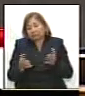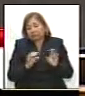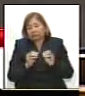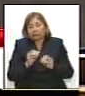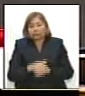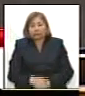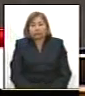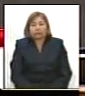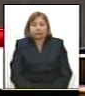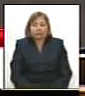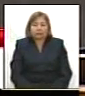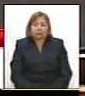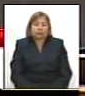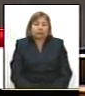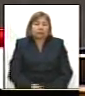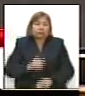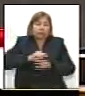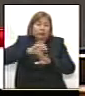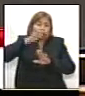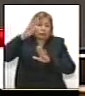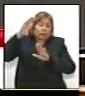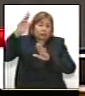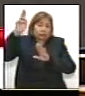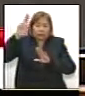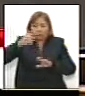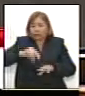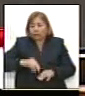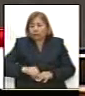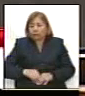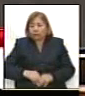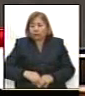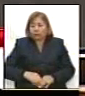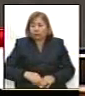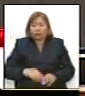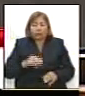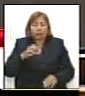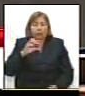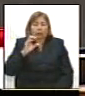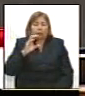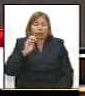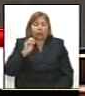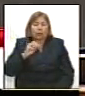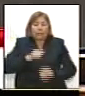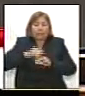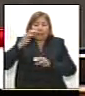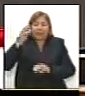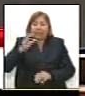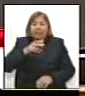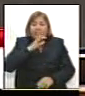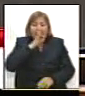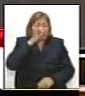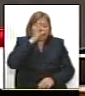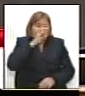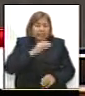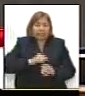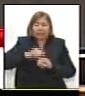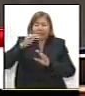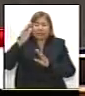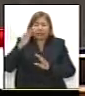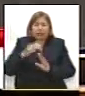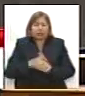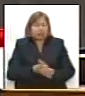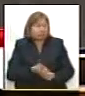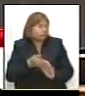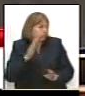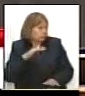y cerros Los Trenes, el Cerro Posidón, Cerro El Delfín, Cerros del